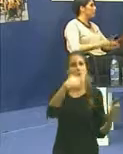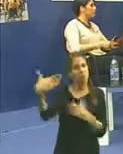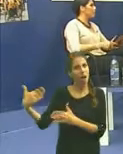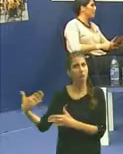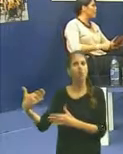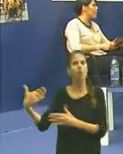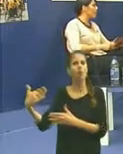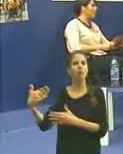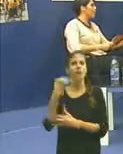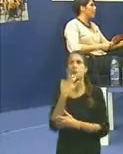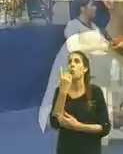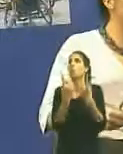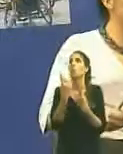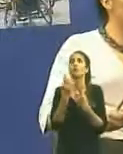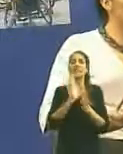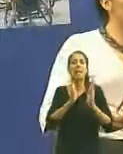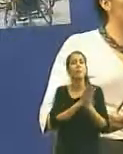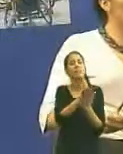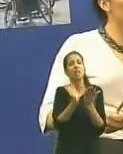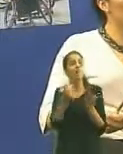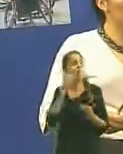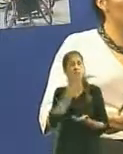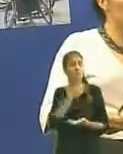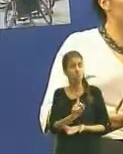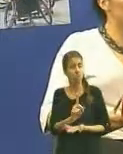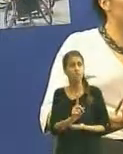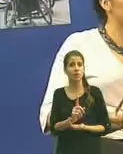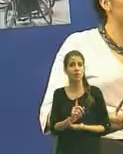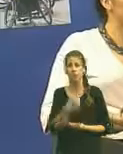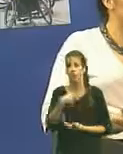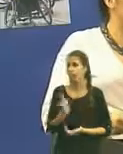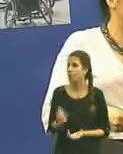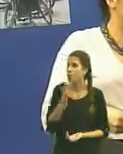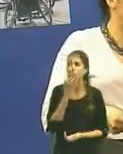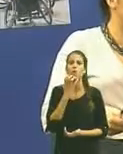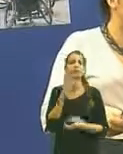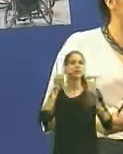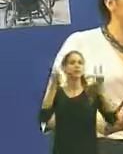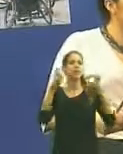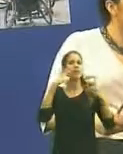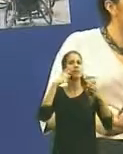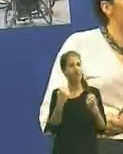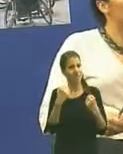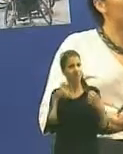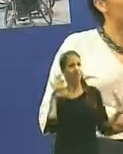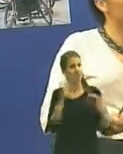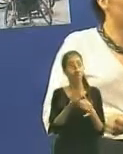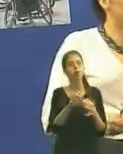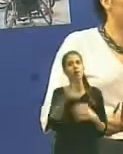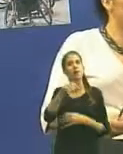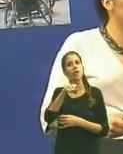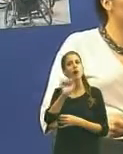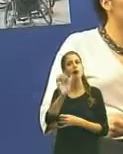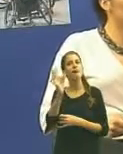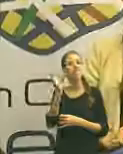existen estas terapias alternativas. Los profesionales que decimos de la sanidad, ¿los derivan a